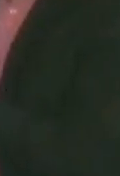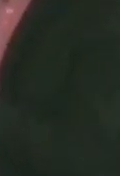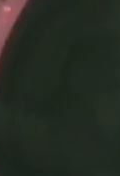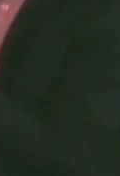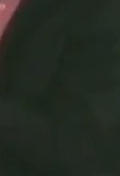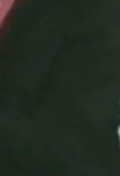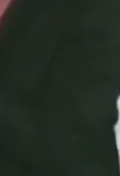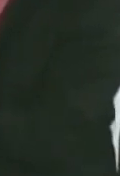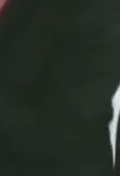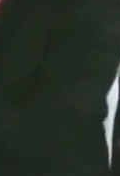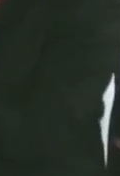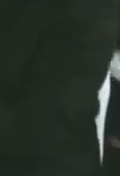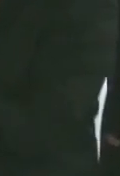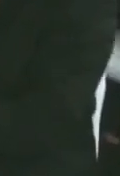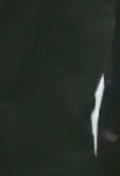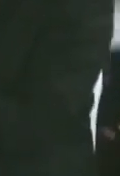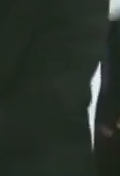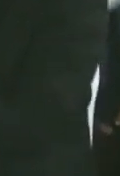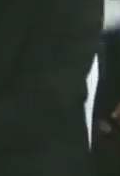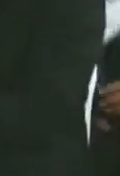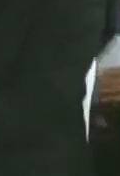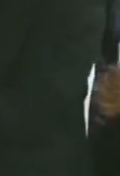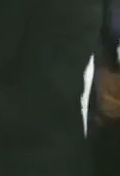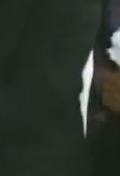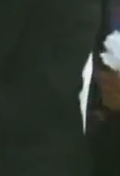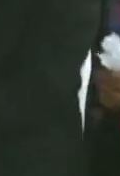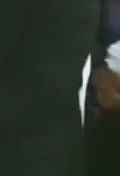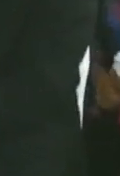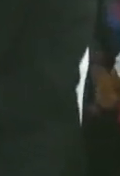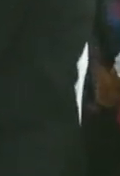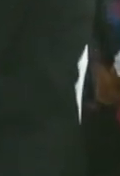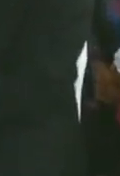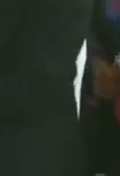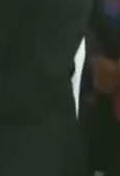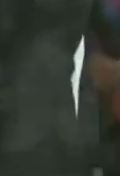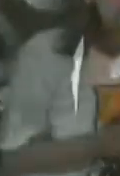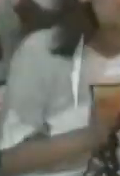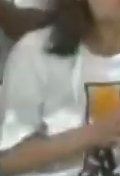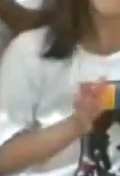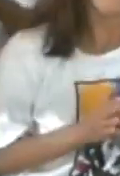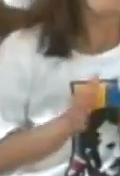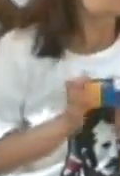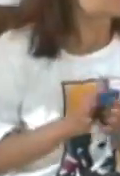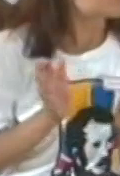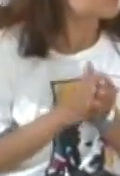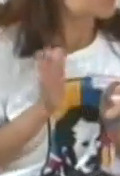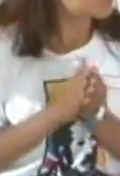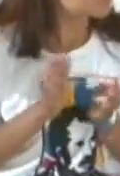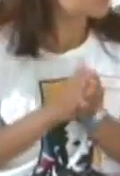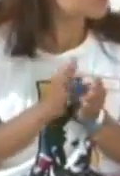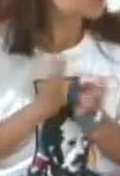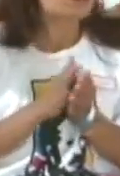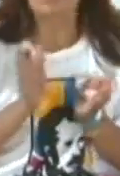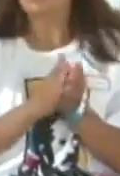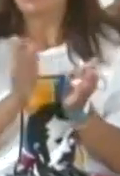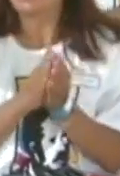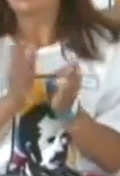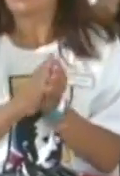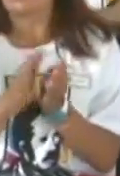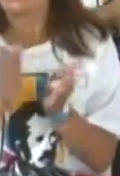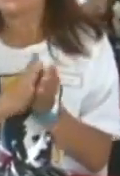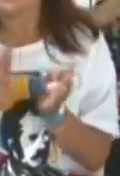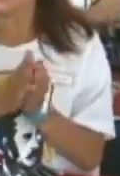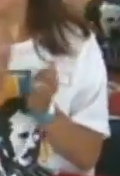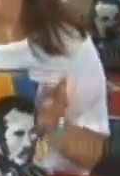un poco de África en nuestra sangre, en nuestro espíritu, en nuestro carácter. Todos venimos